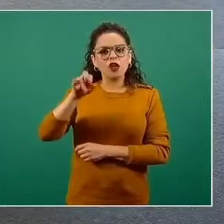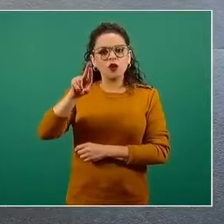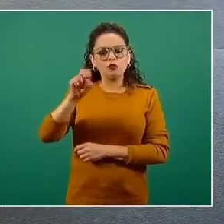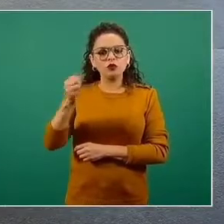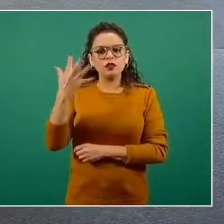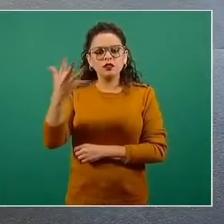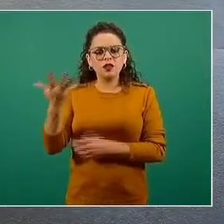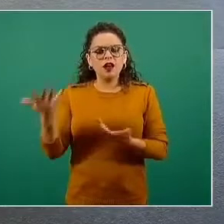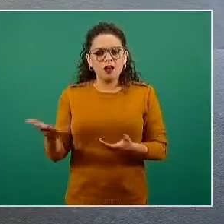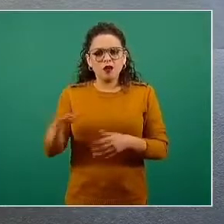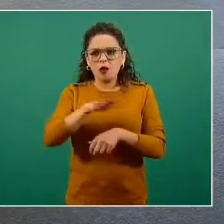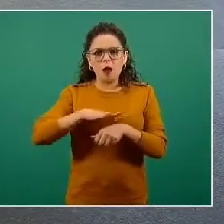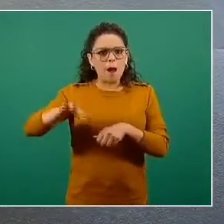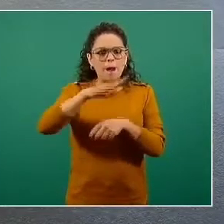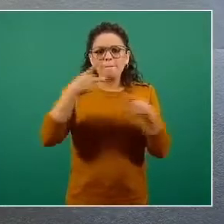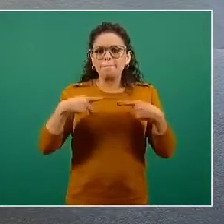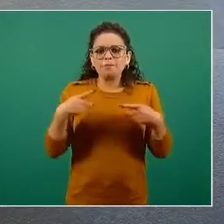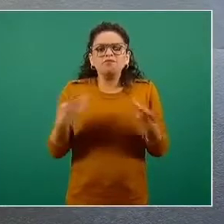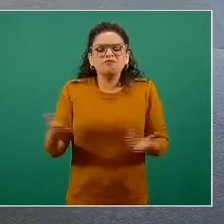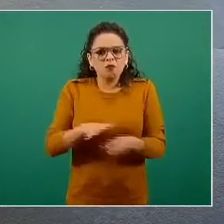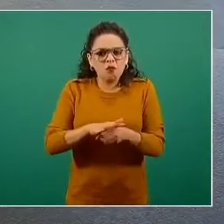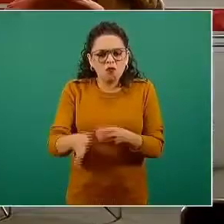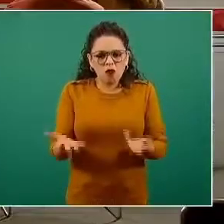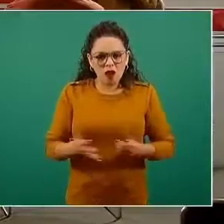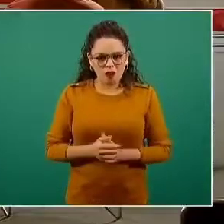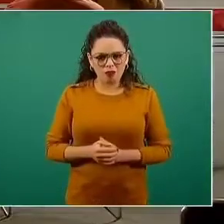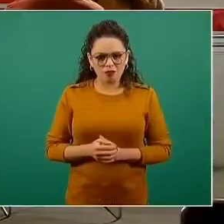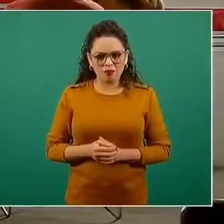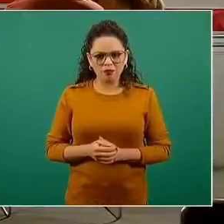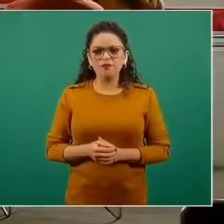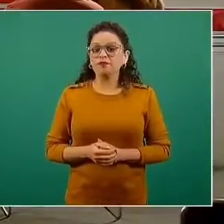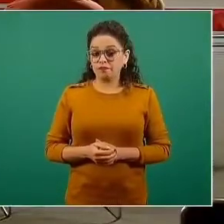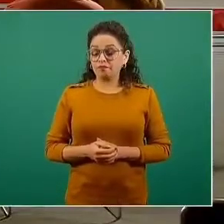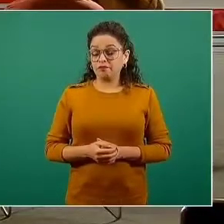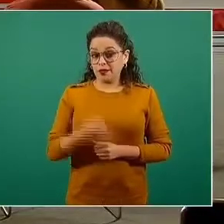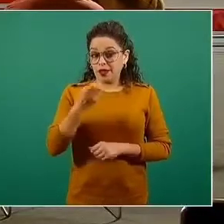mexicana? No está documentado. Esta es una cosa